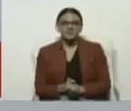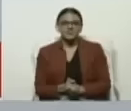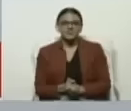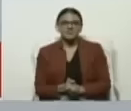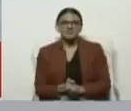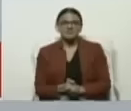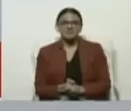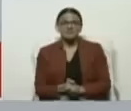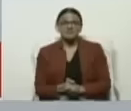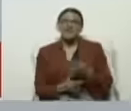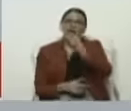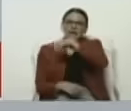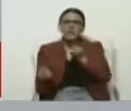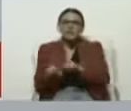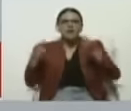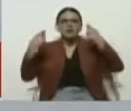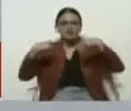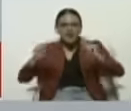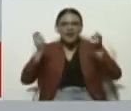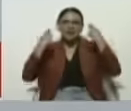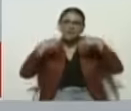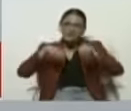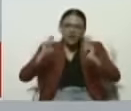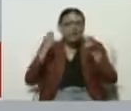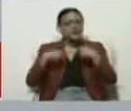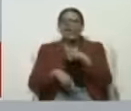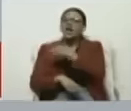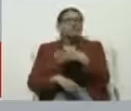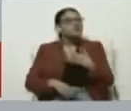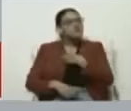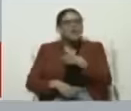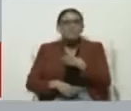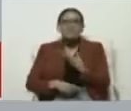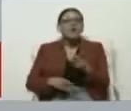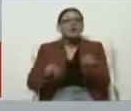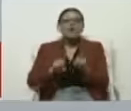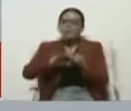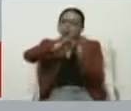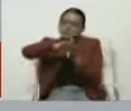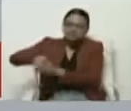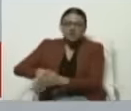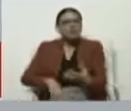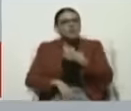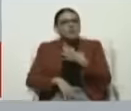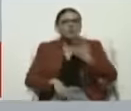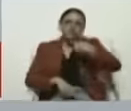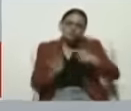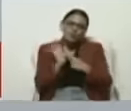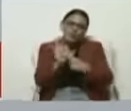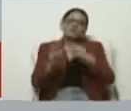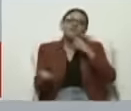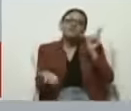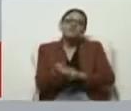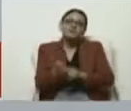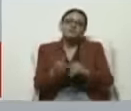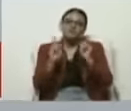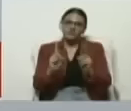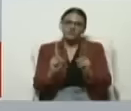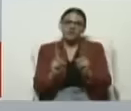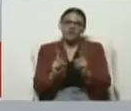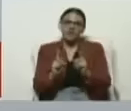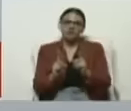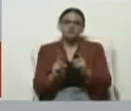Aunque lo intentan, aunque persisten, no lo pueden ocultar. Y ellos saben lo que le han